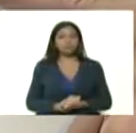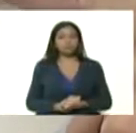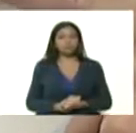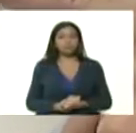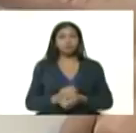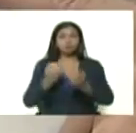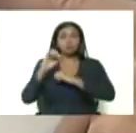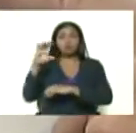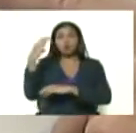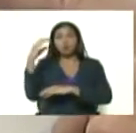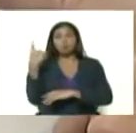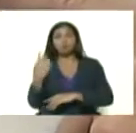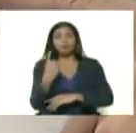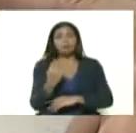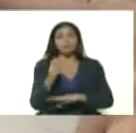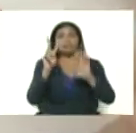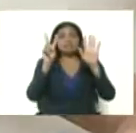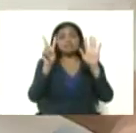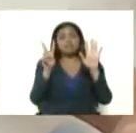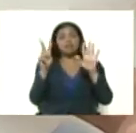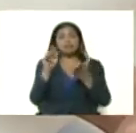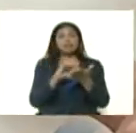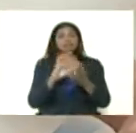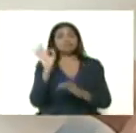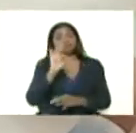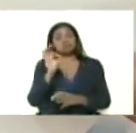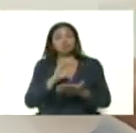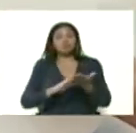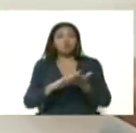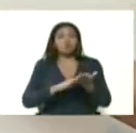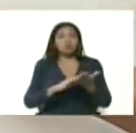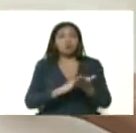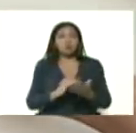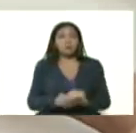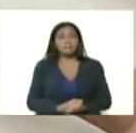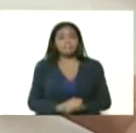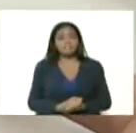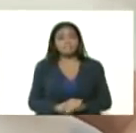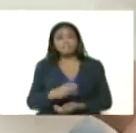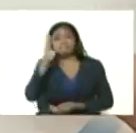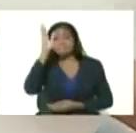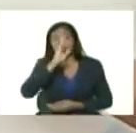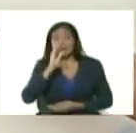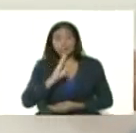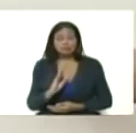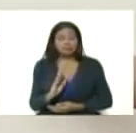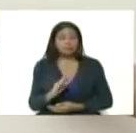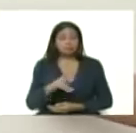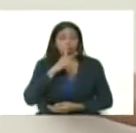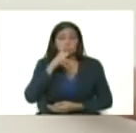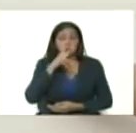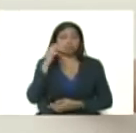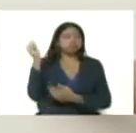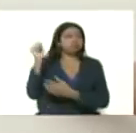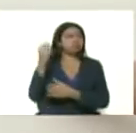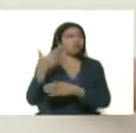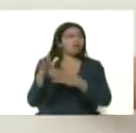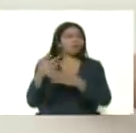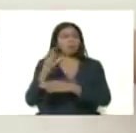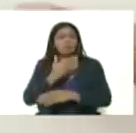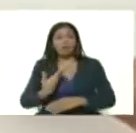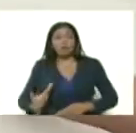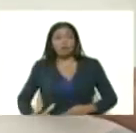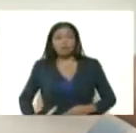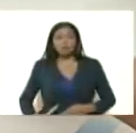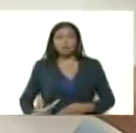contra Colombia, que solamente cuenta con el 7%, y el caso de Brasil, donde hay un descuido pavoroso por parte del gobierno